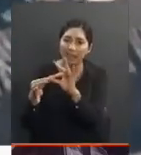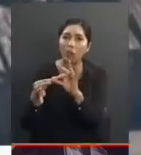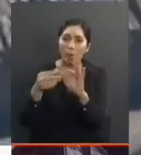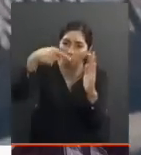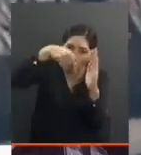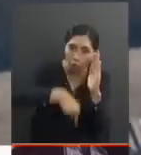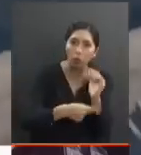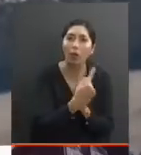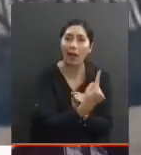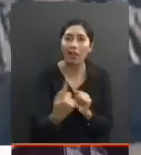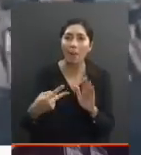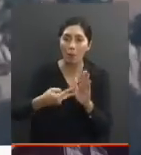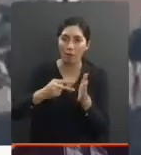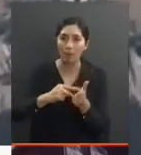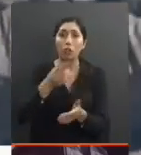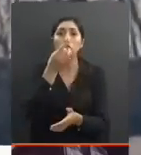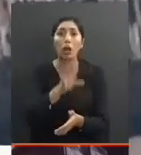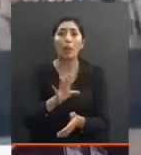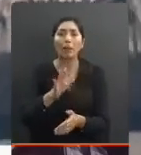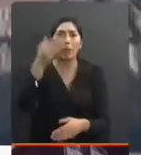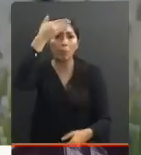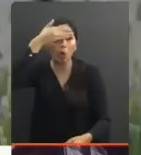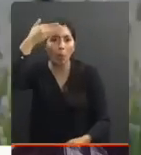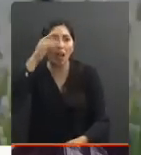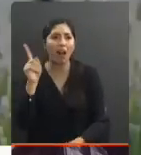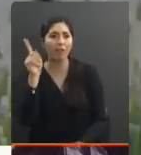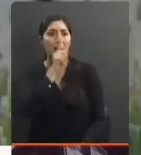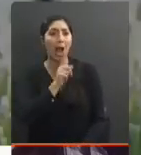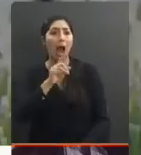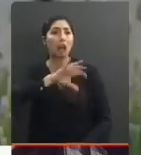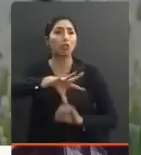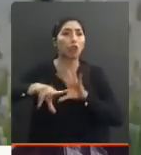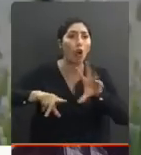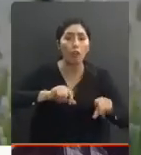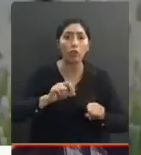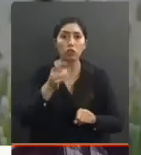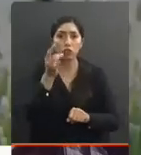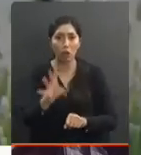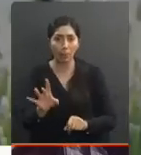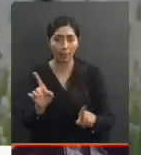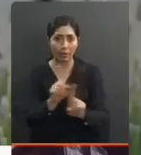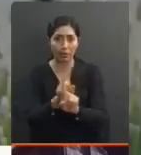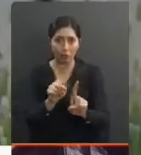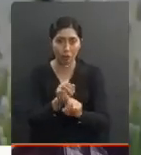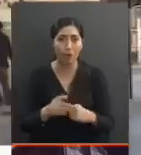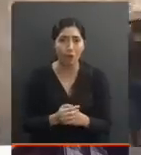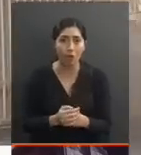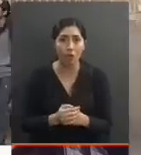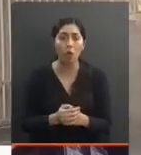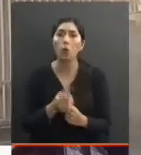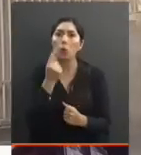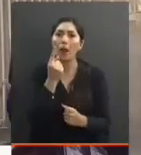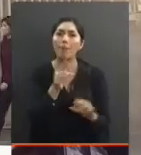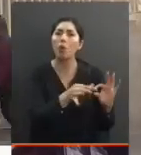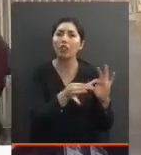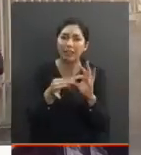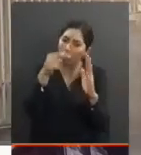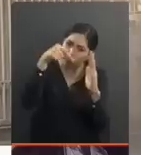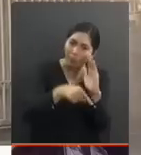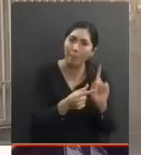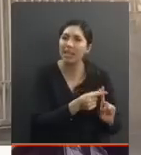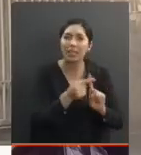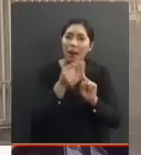nos preocupemos del resultado final de la cadena de la comisión de delitos, sino que el origen.